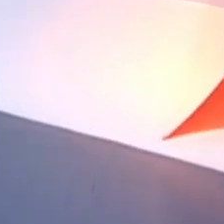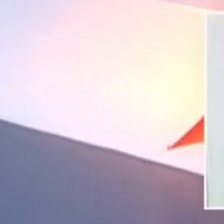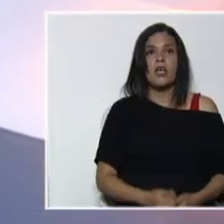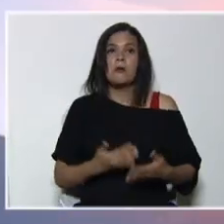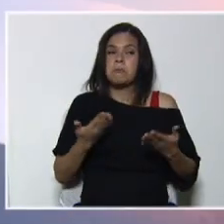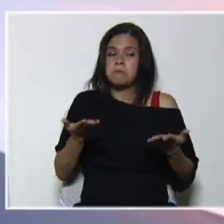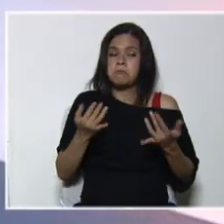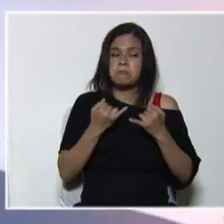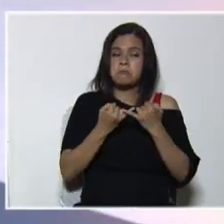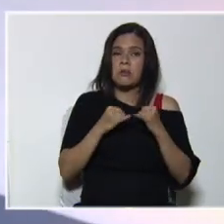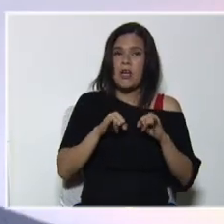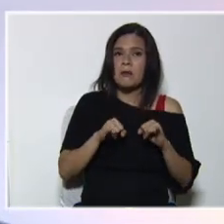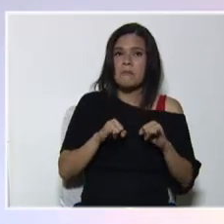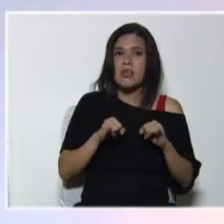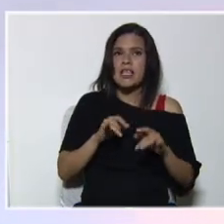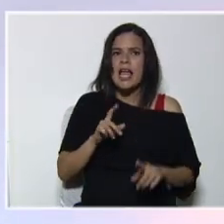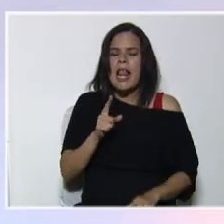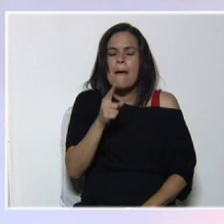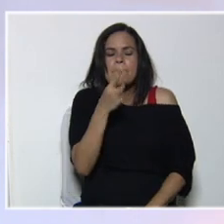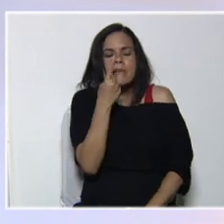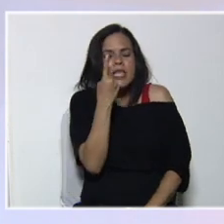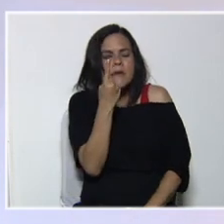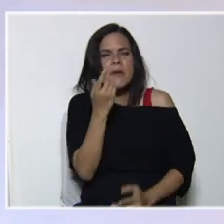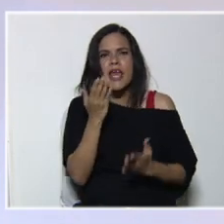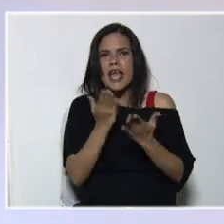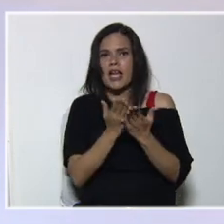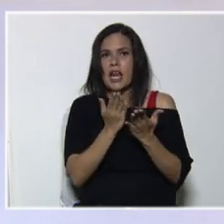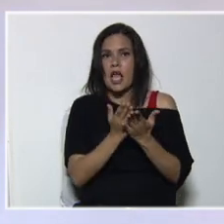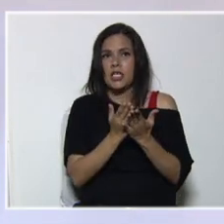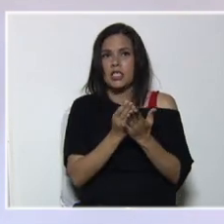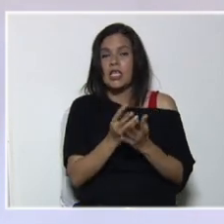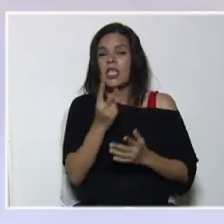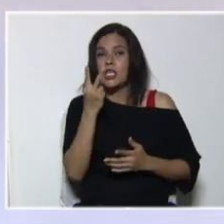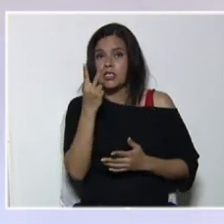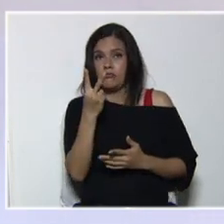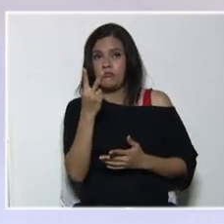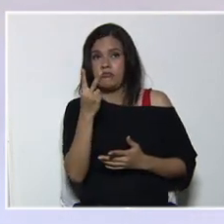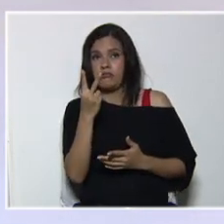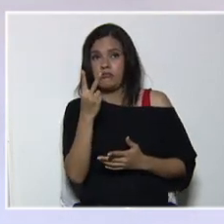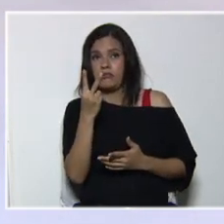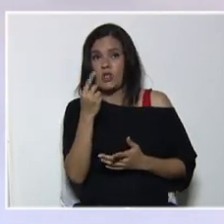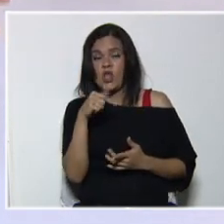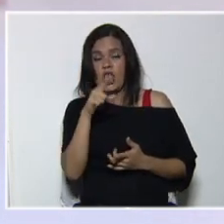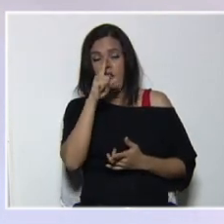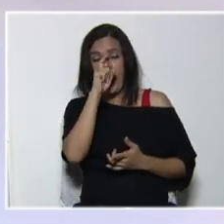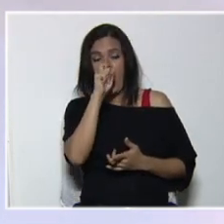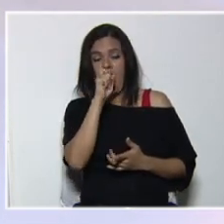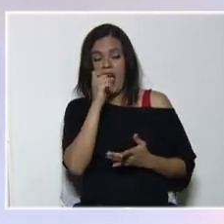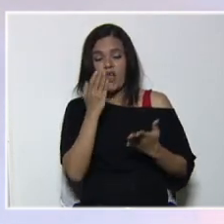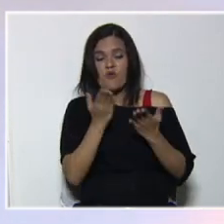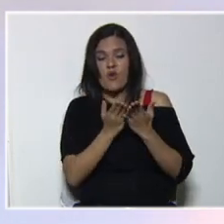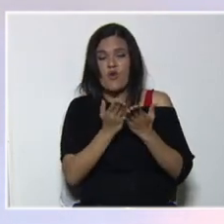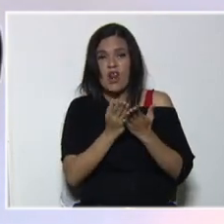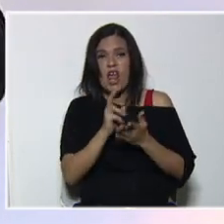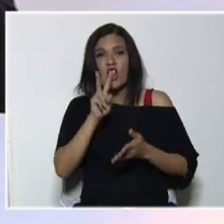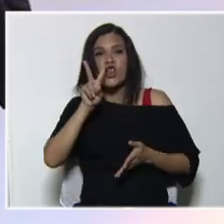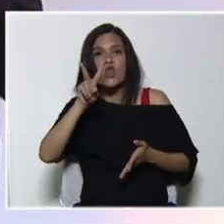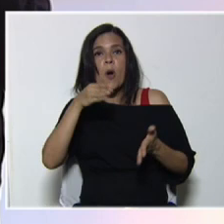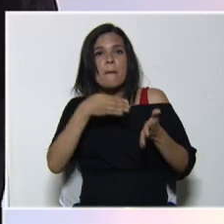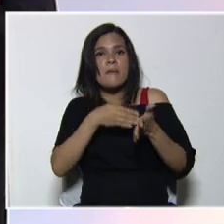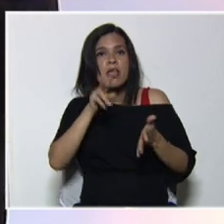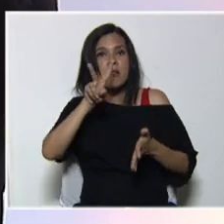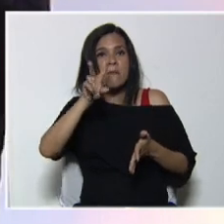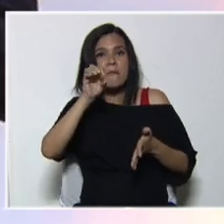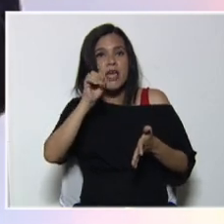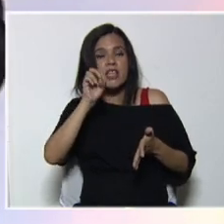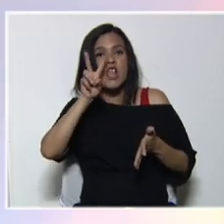Y así finaliza la primera clase de este segundo momento pedagógico del año escolar 2020-2021, pero ahora